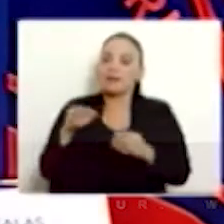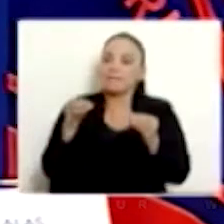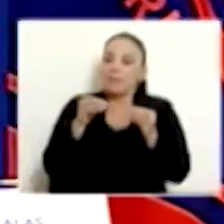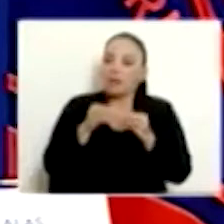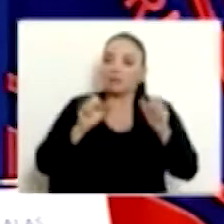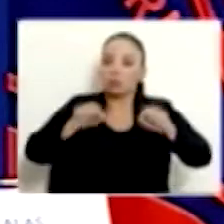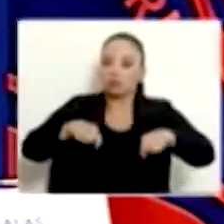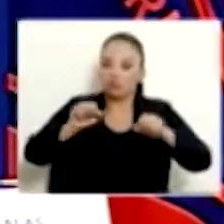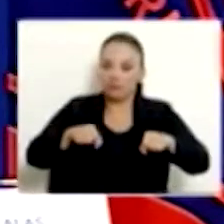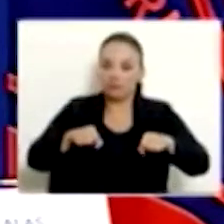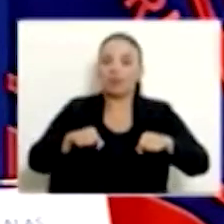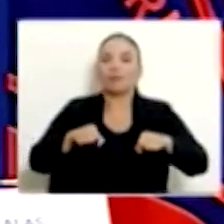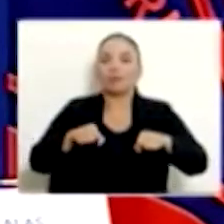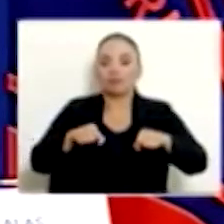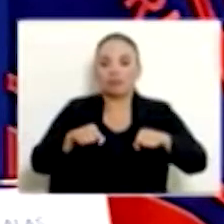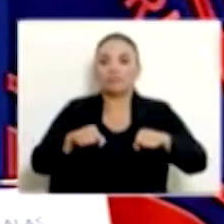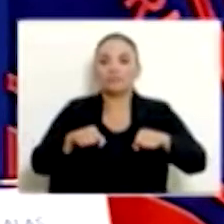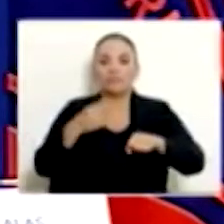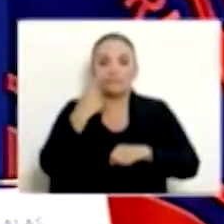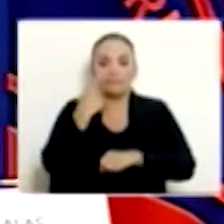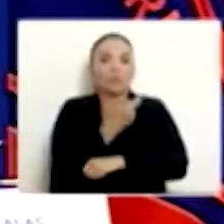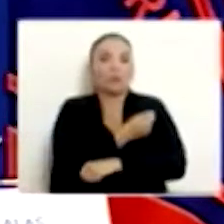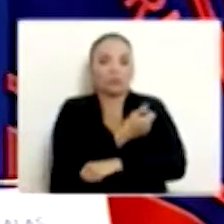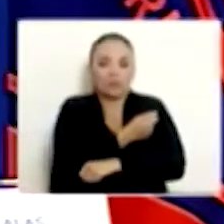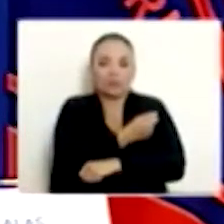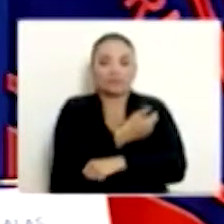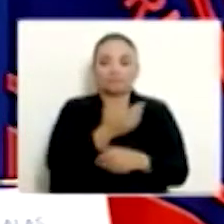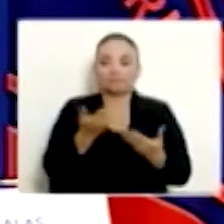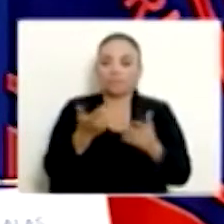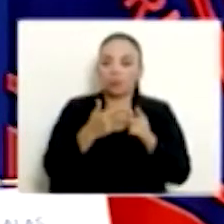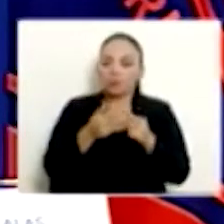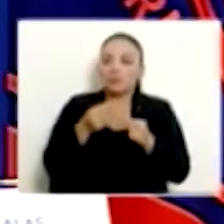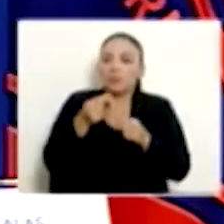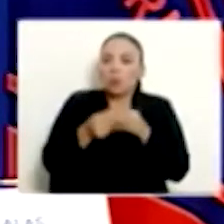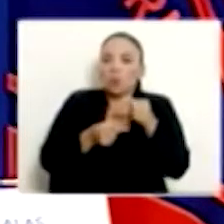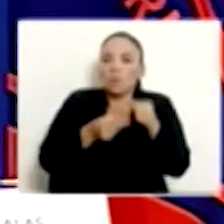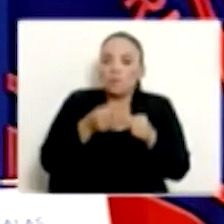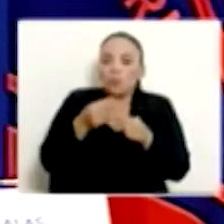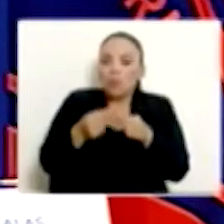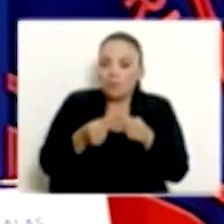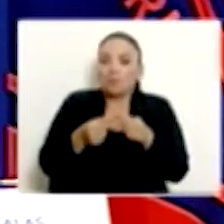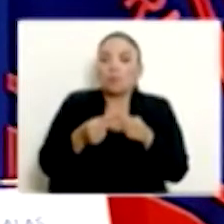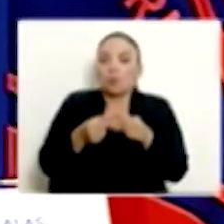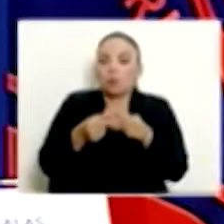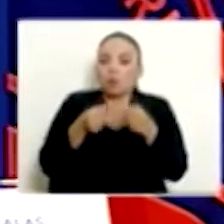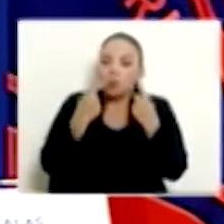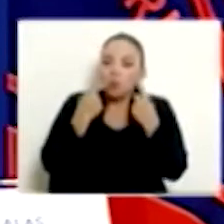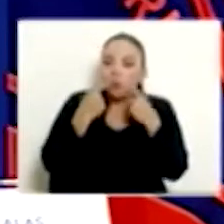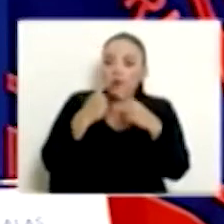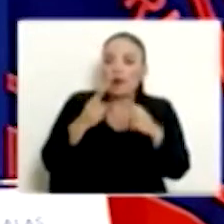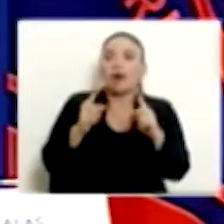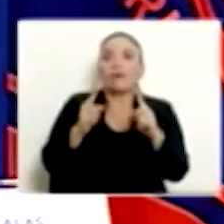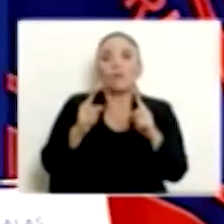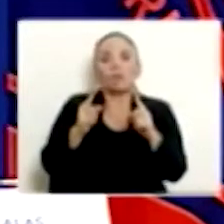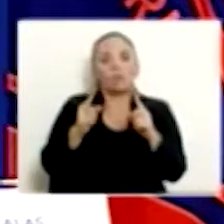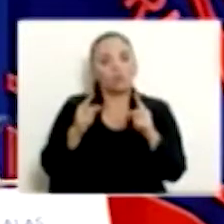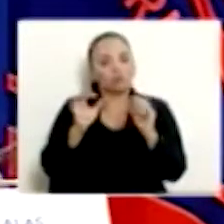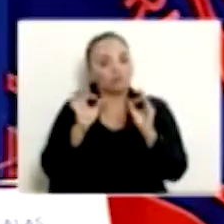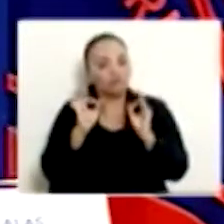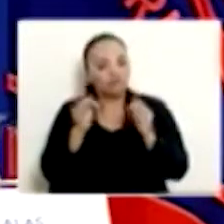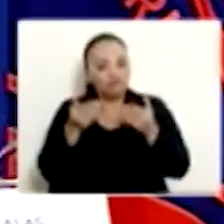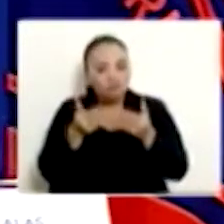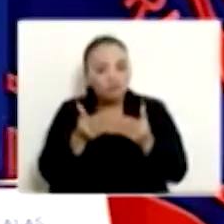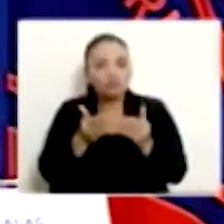posibilidad justamente y esto nos lleva a esa a esa ventana que se está abriendo para poder habilitar de forma ya programado de forma